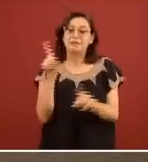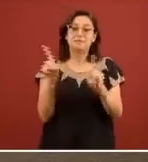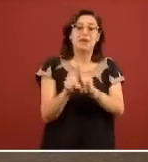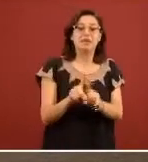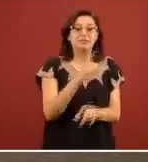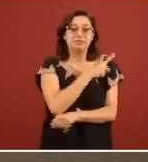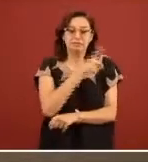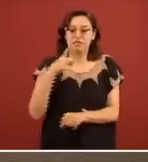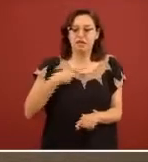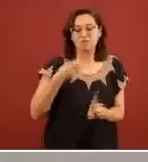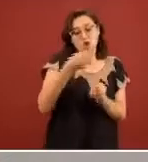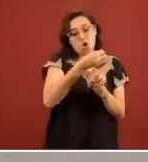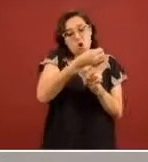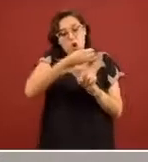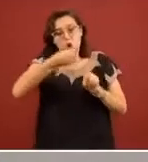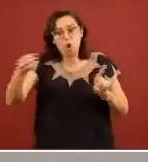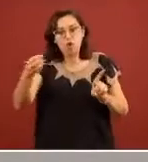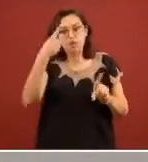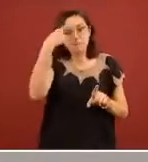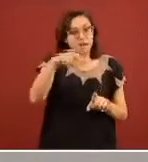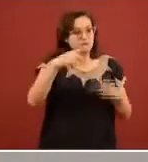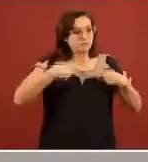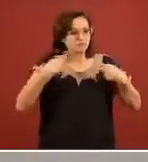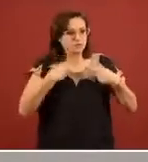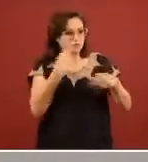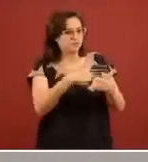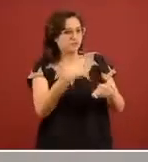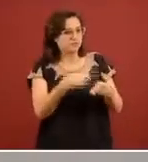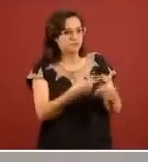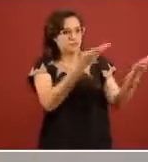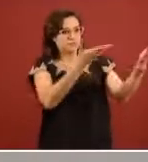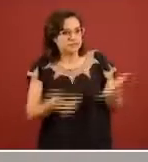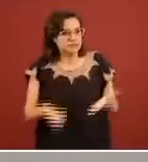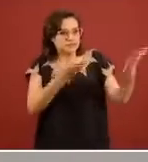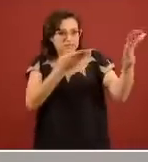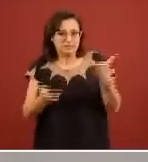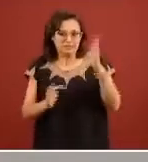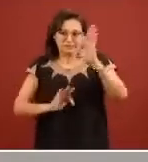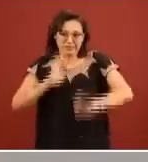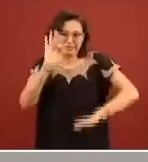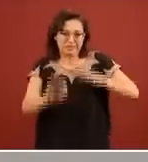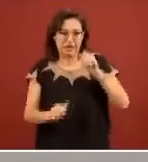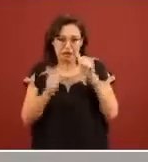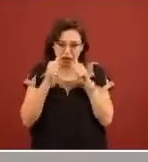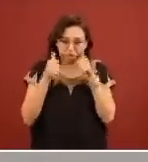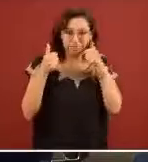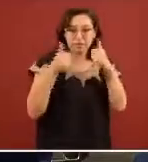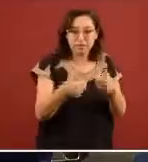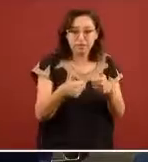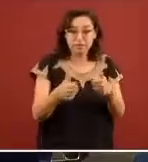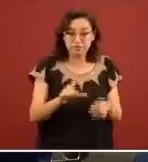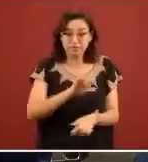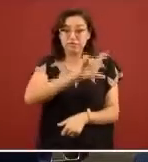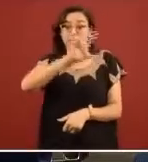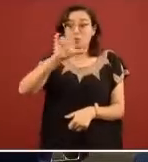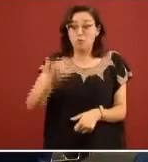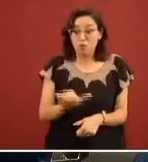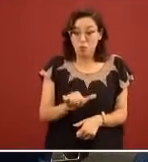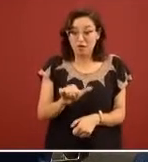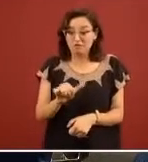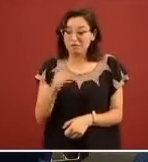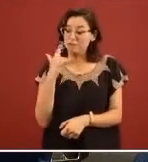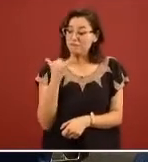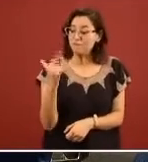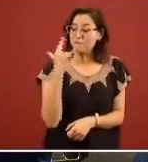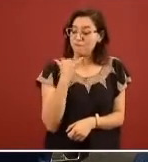de la manera adecuada para recibir a los pacientes. Y una vez que pasó todo esto, y una vez que hicimos todos